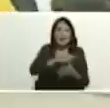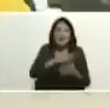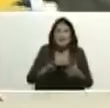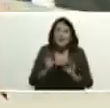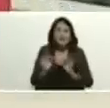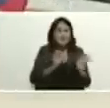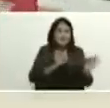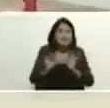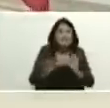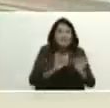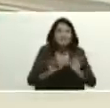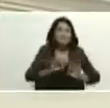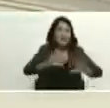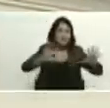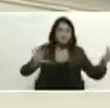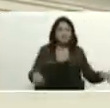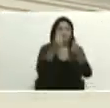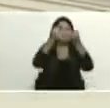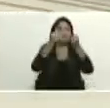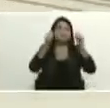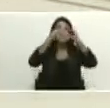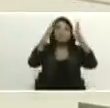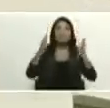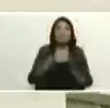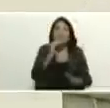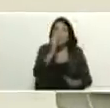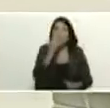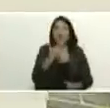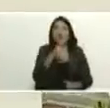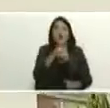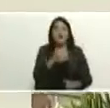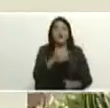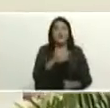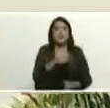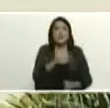la retoma del Palacio Presidencial.